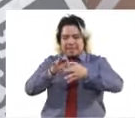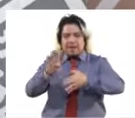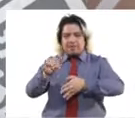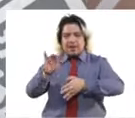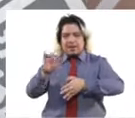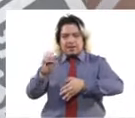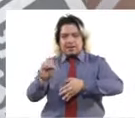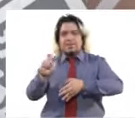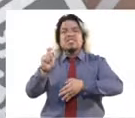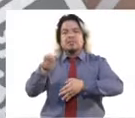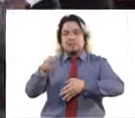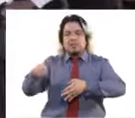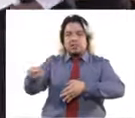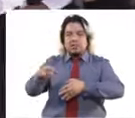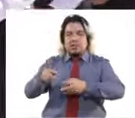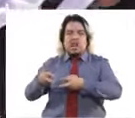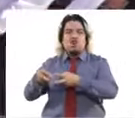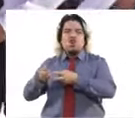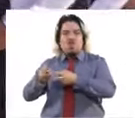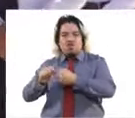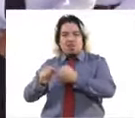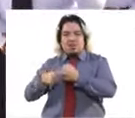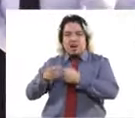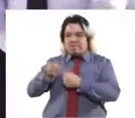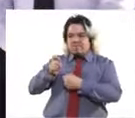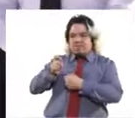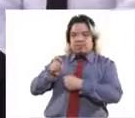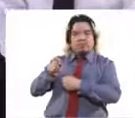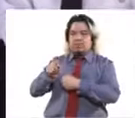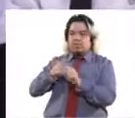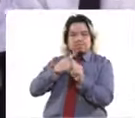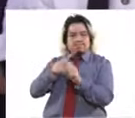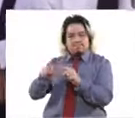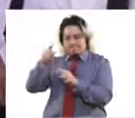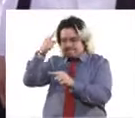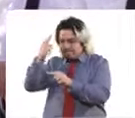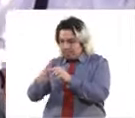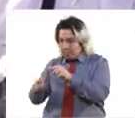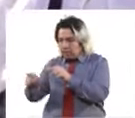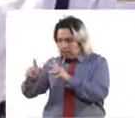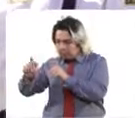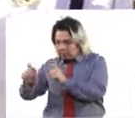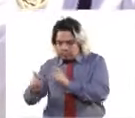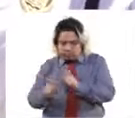los jóvenes de la delincuencia para que tengan una vida distinta.